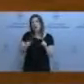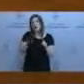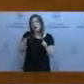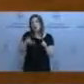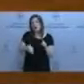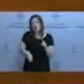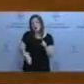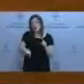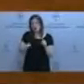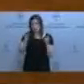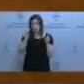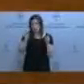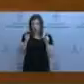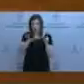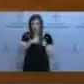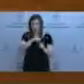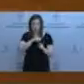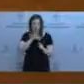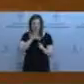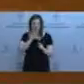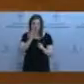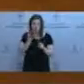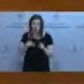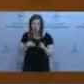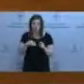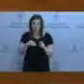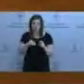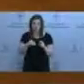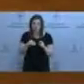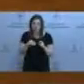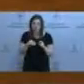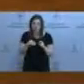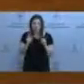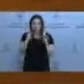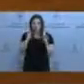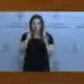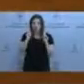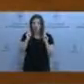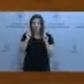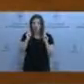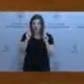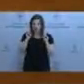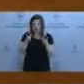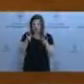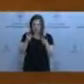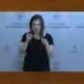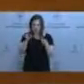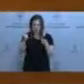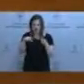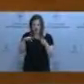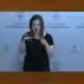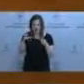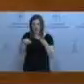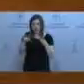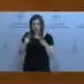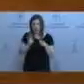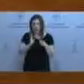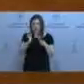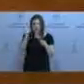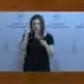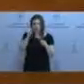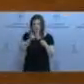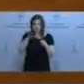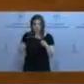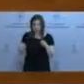los datos, como por ejemplo la aplicación o la ampliación de los casos de difícil desempeño que perjudica especialmente a los profesores de la